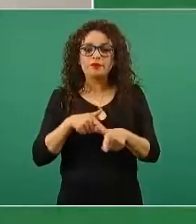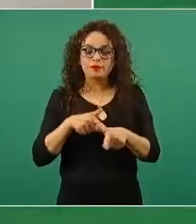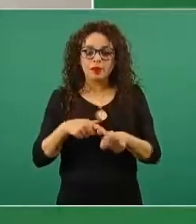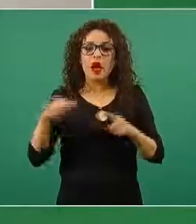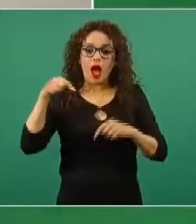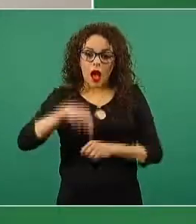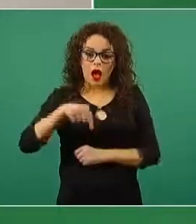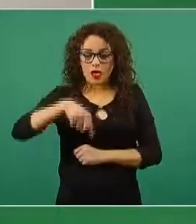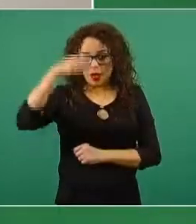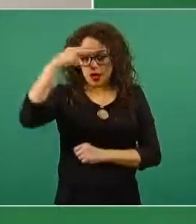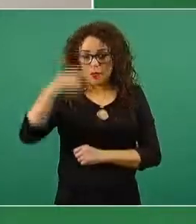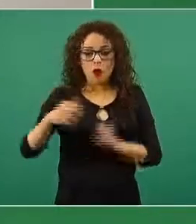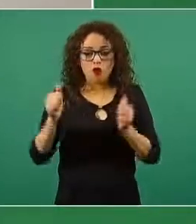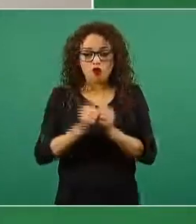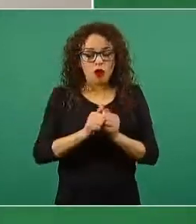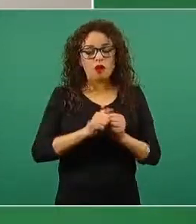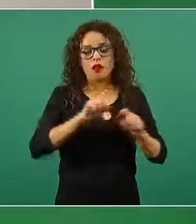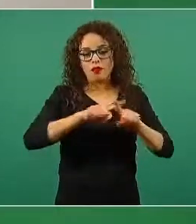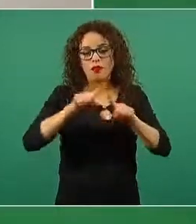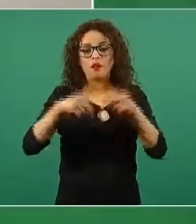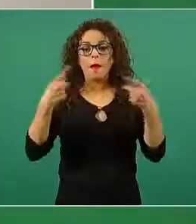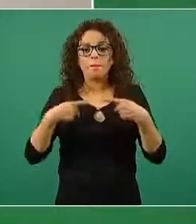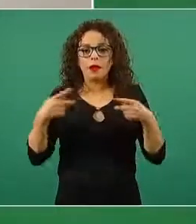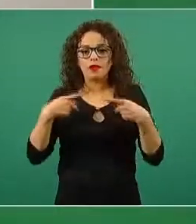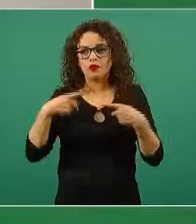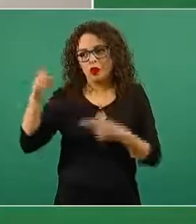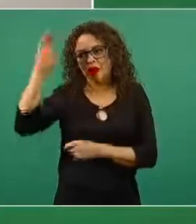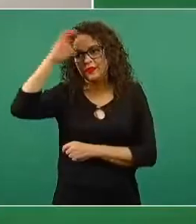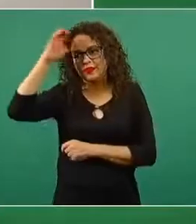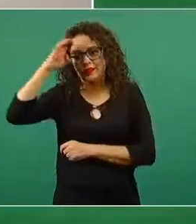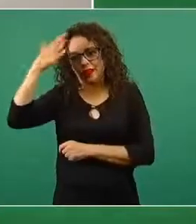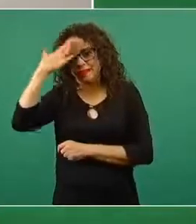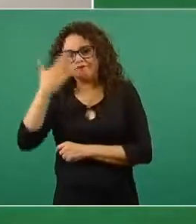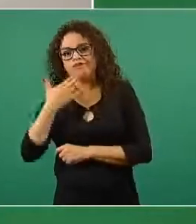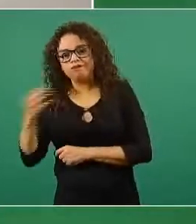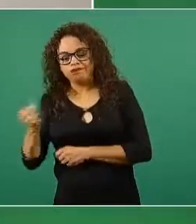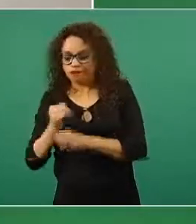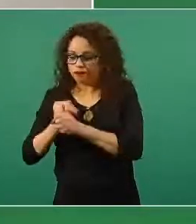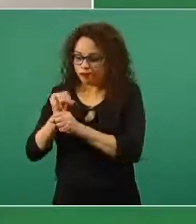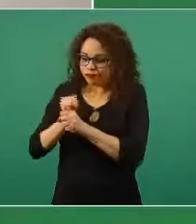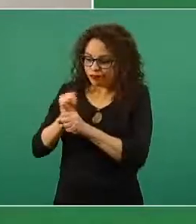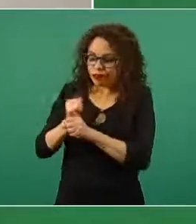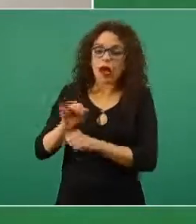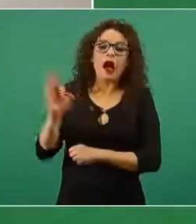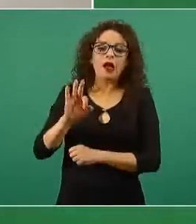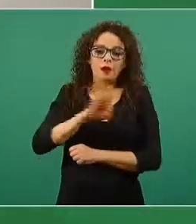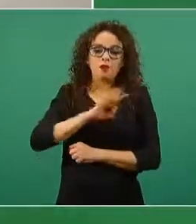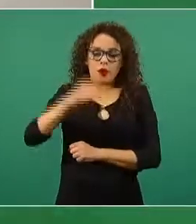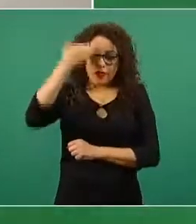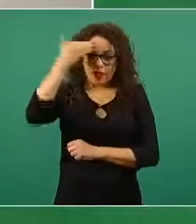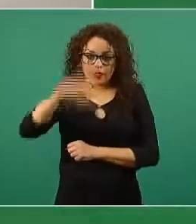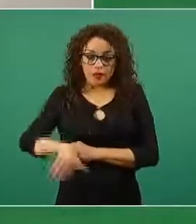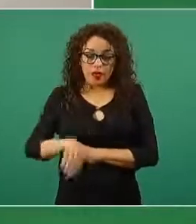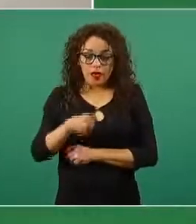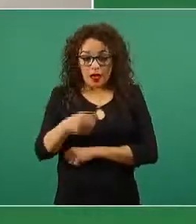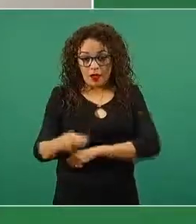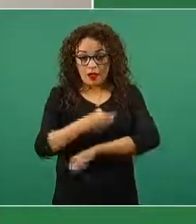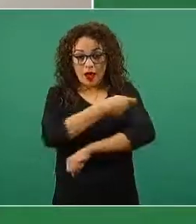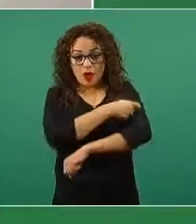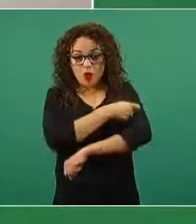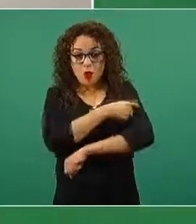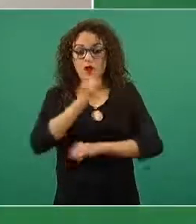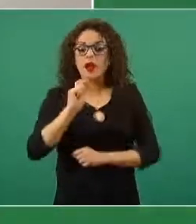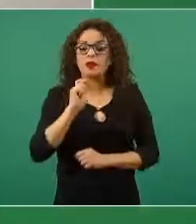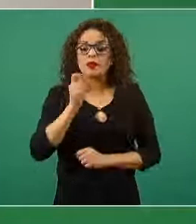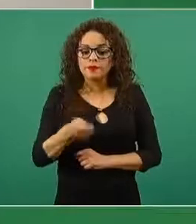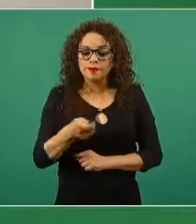nuestro país con diferentes personas investigadoras, estaremos en posibilidades de saber si se trata de una vacuna que debe de